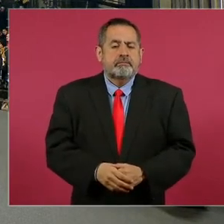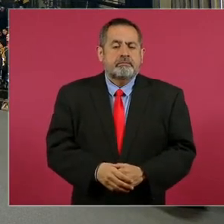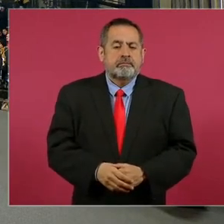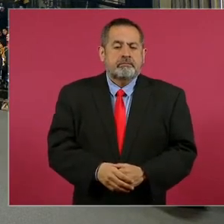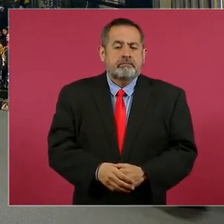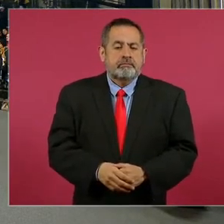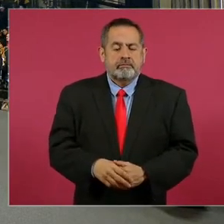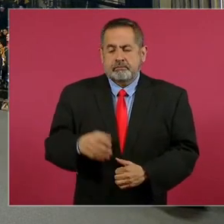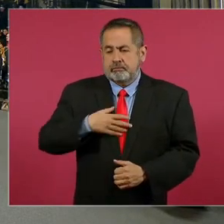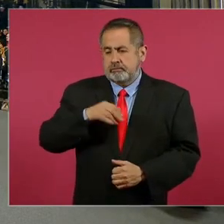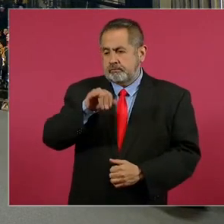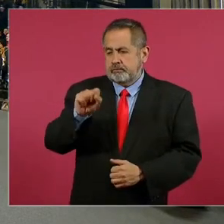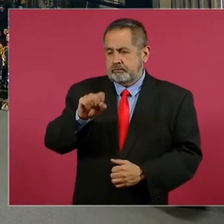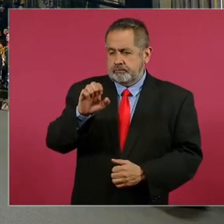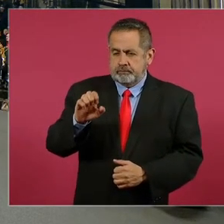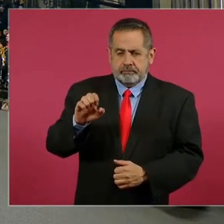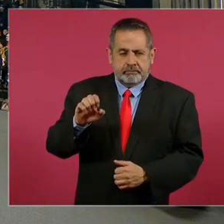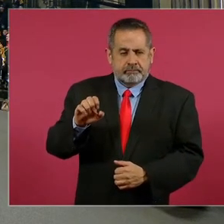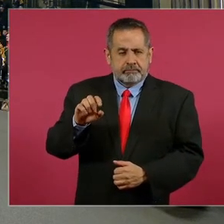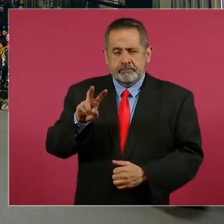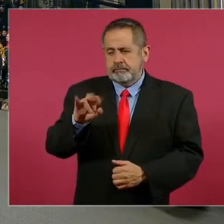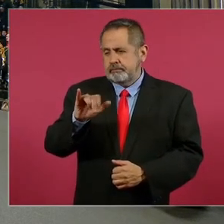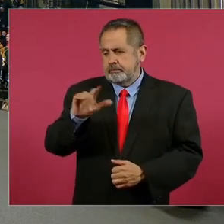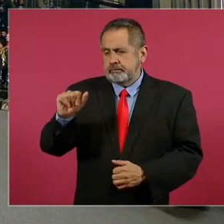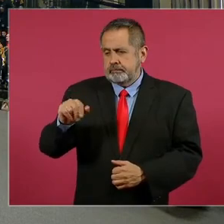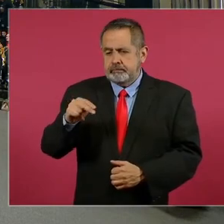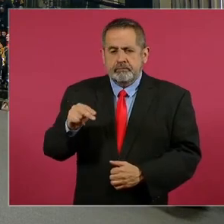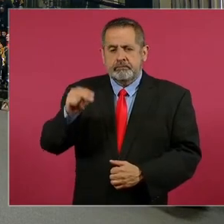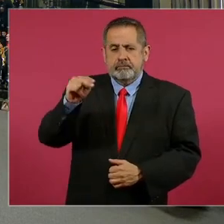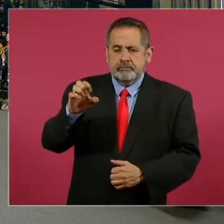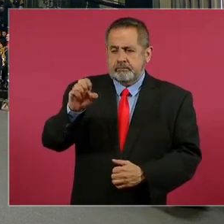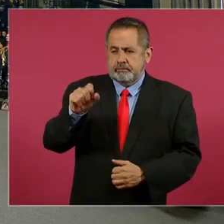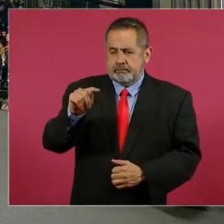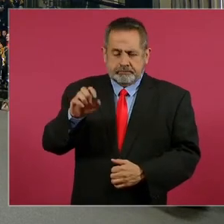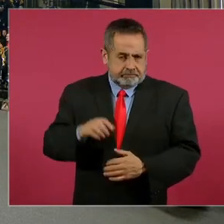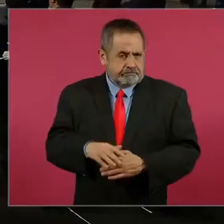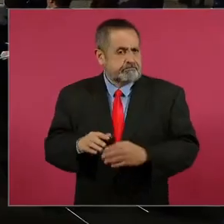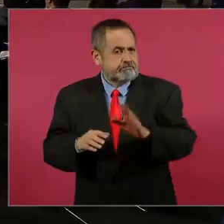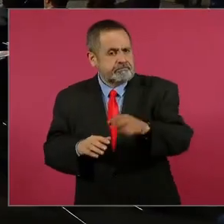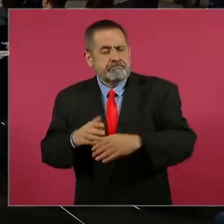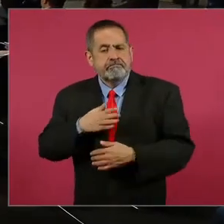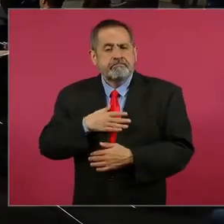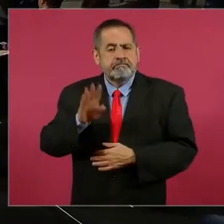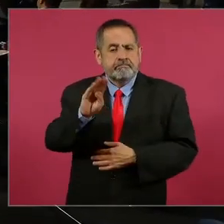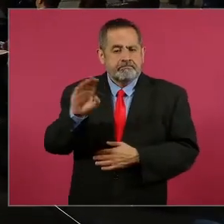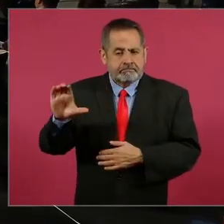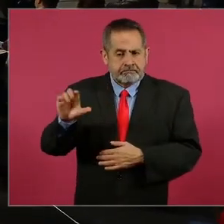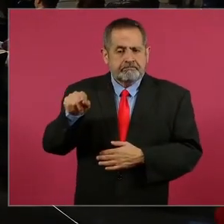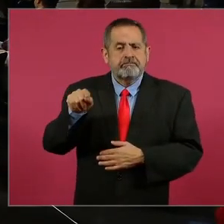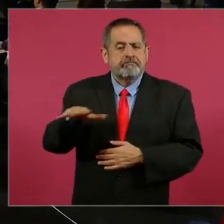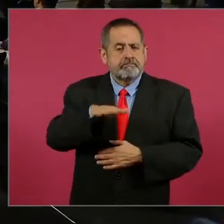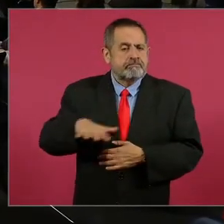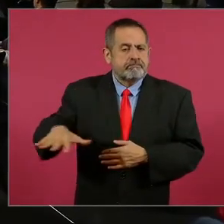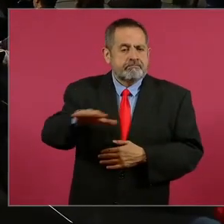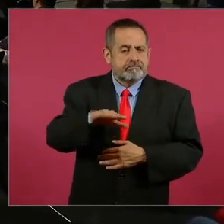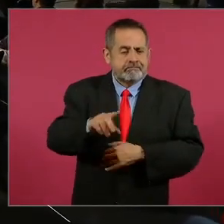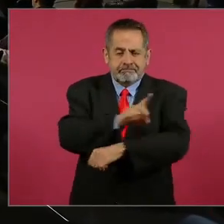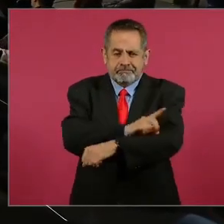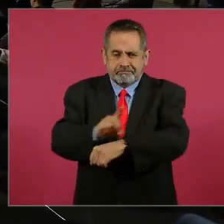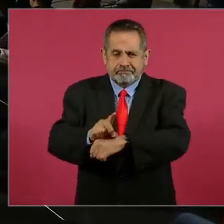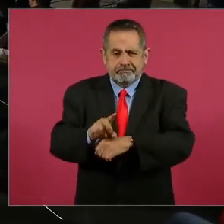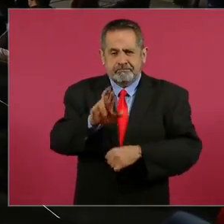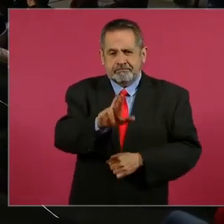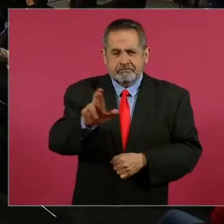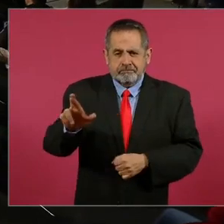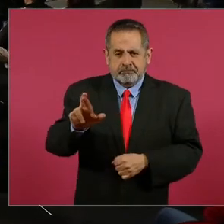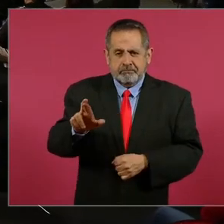José Sobrevilla, noreste. En Baja California, señor presidente, concretamente en la delegación del Rosario, en